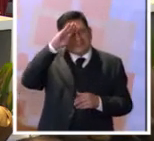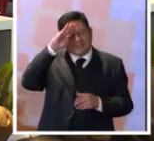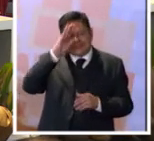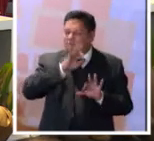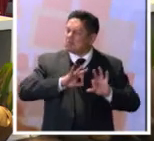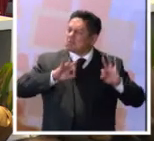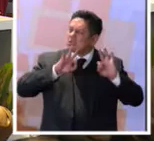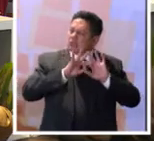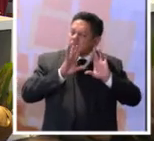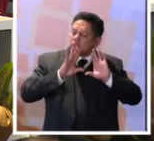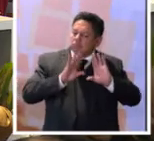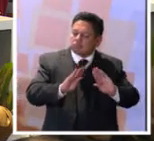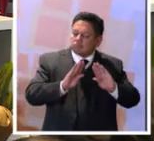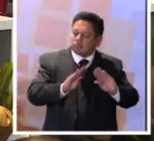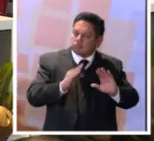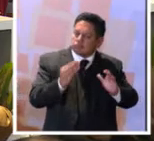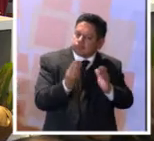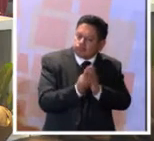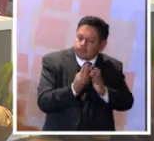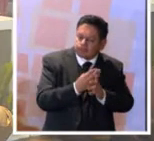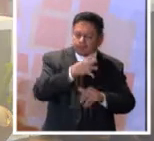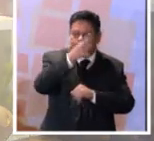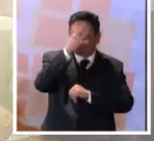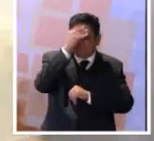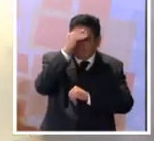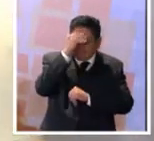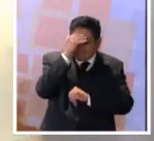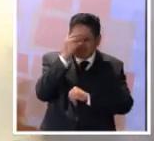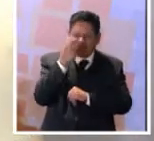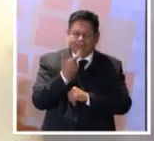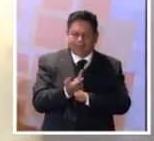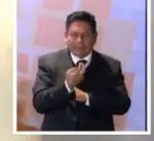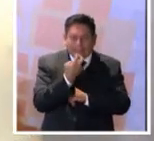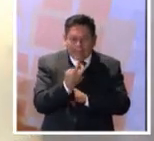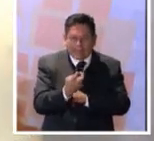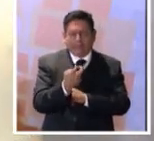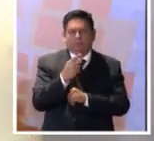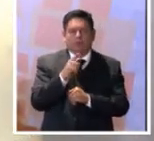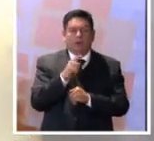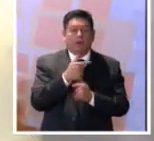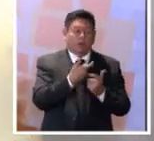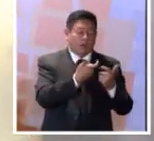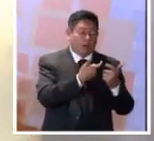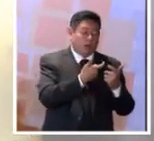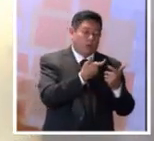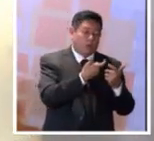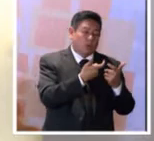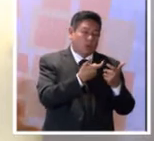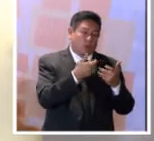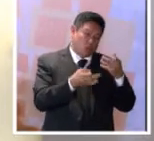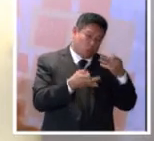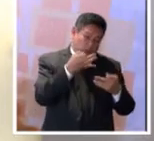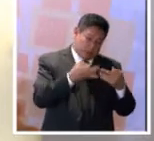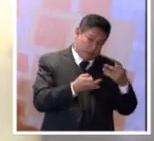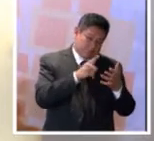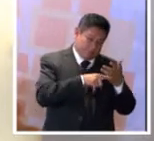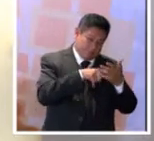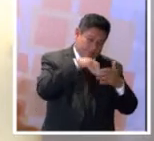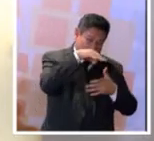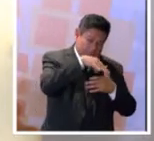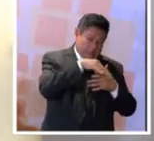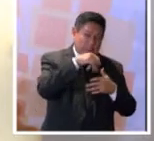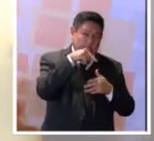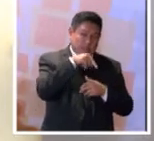en la extensión del conocimiento, y me parece que los organismos electorales tienen una gran herramienta a